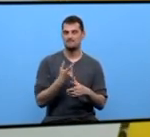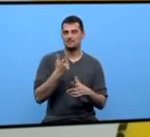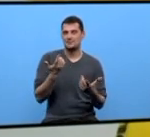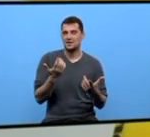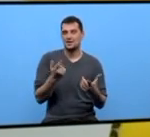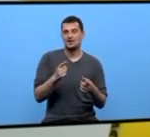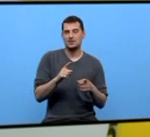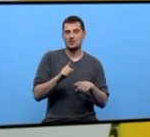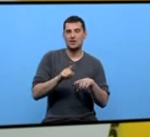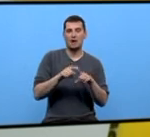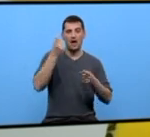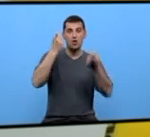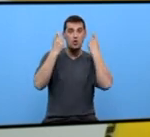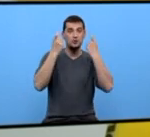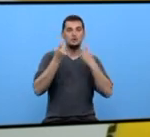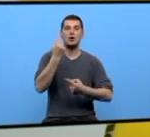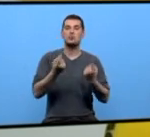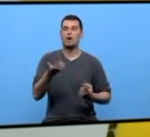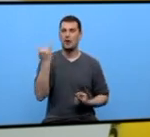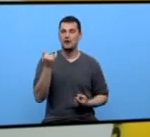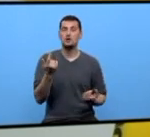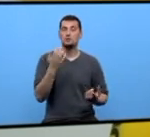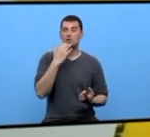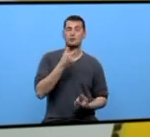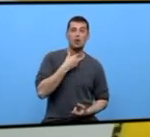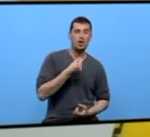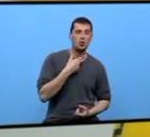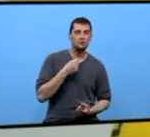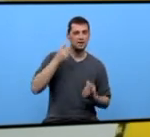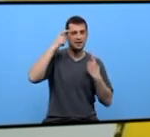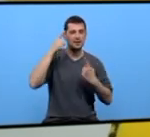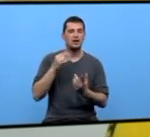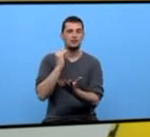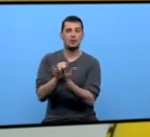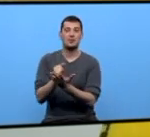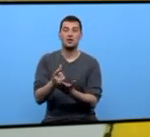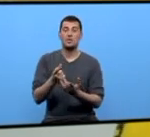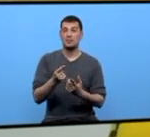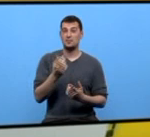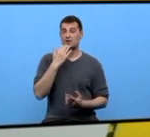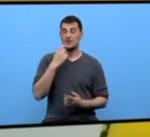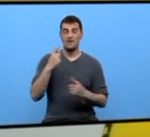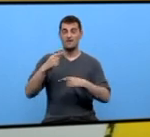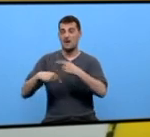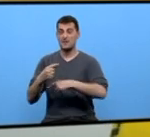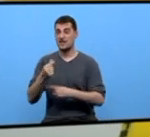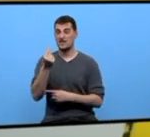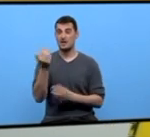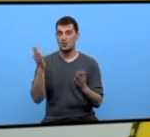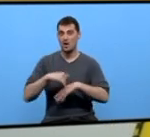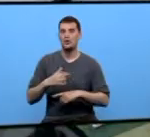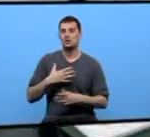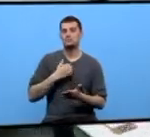é unha maneira moi boa de que moita xente que lle gusta e que quizáis por aspectos monetarios a familia non se pode costear, pois en